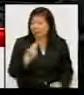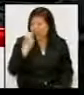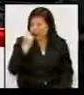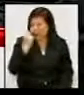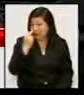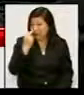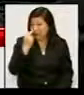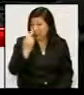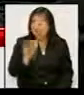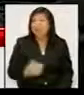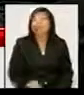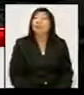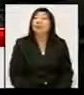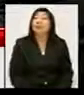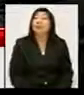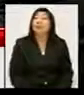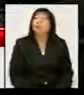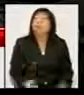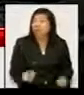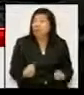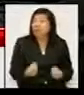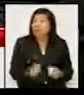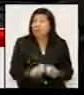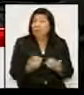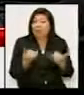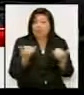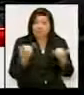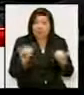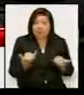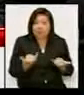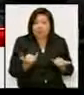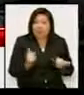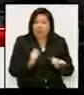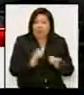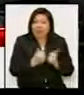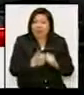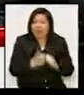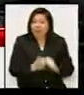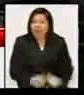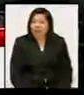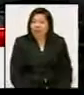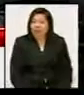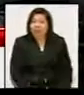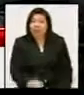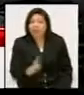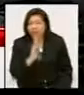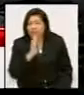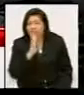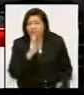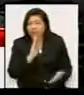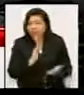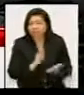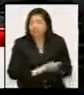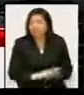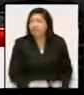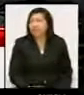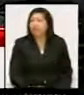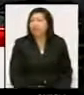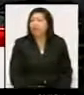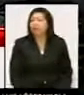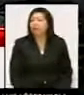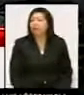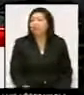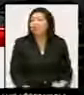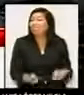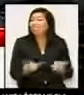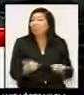muy escasos, hoy día se están convirtiendo en comentarios dañinos para el destino. Y